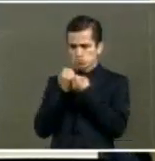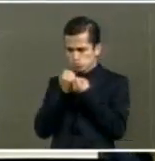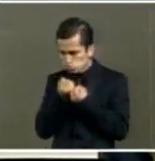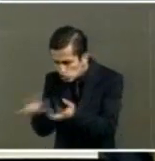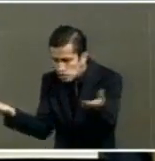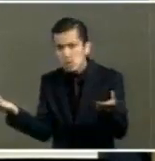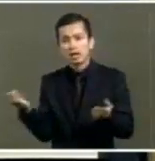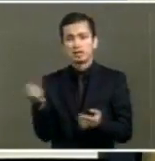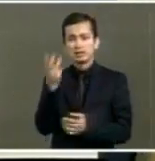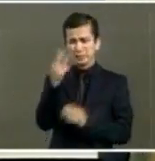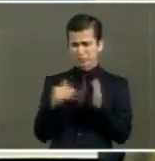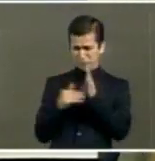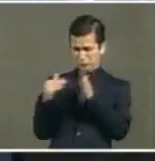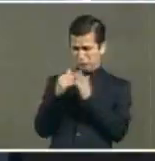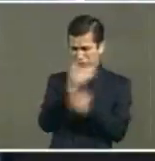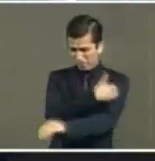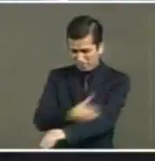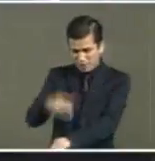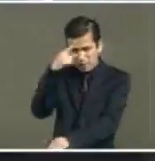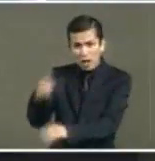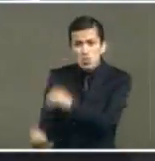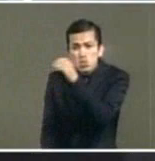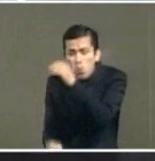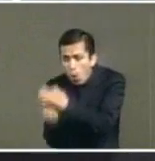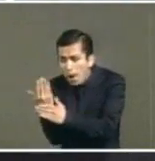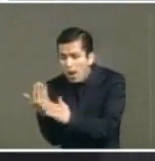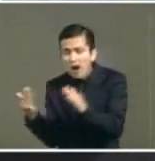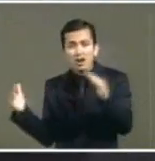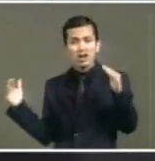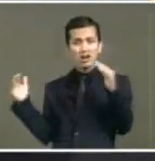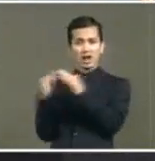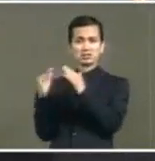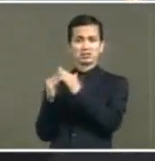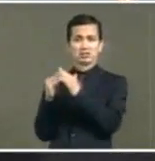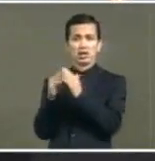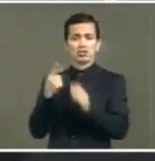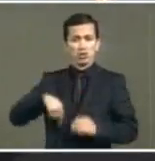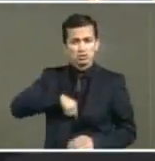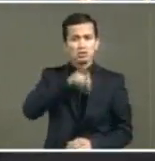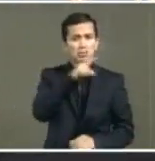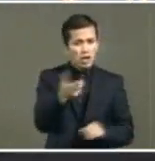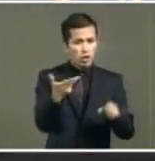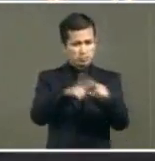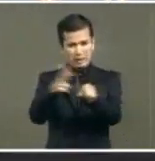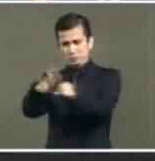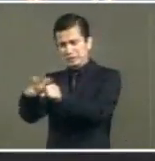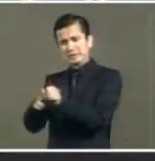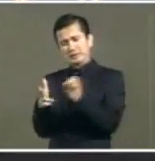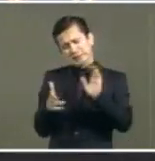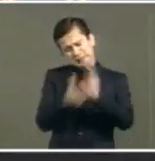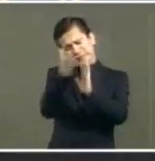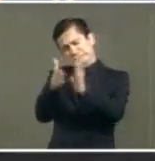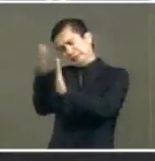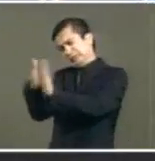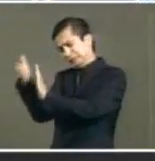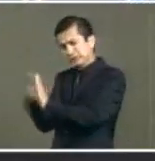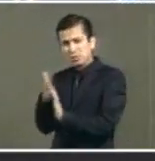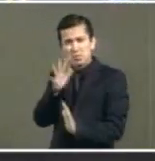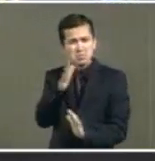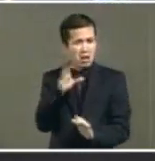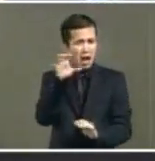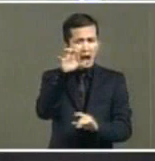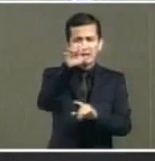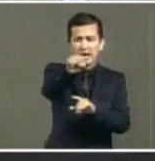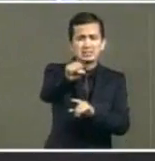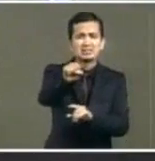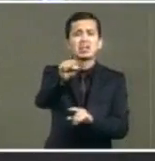nuevo hogar. Hemos construido más de 1,000 hospitales y clínicas nuevas. Estamos a punto de llegar también a los 1,000